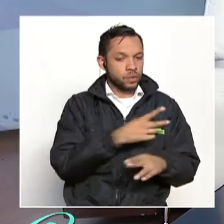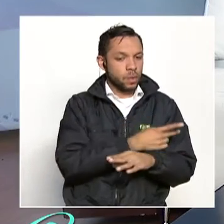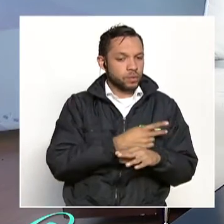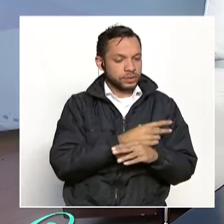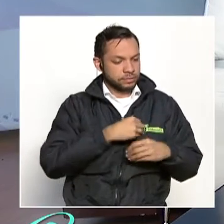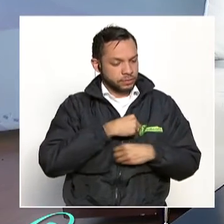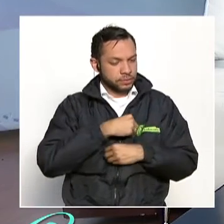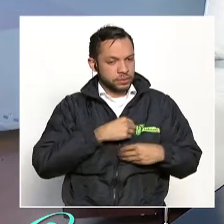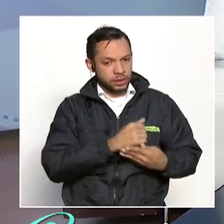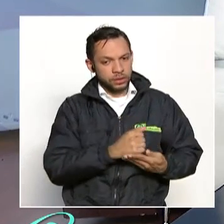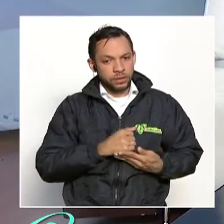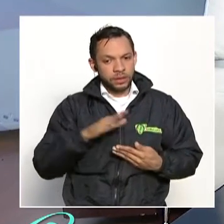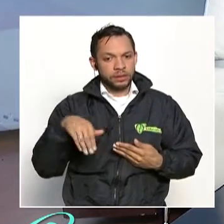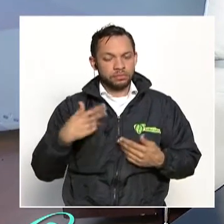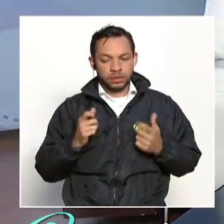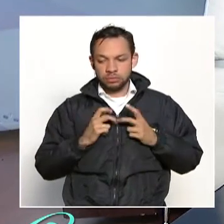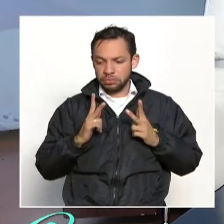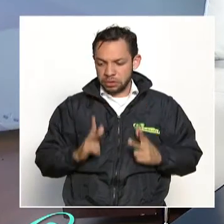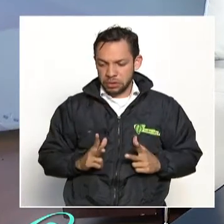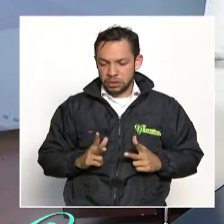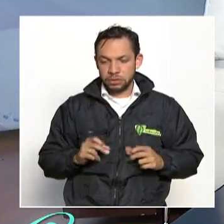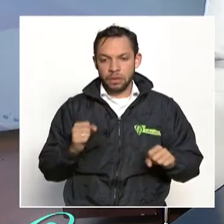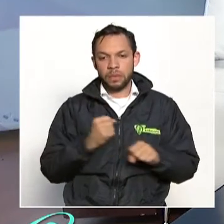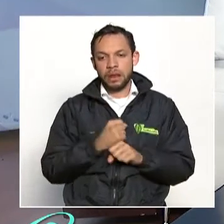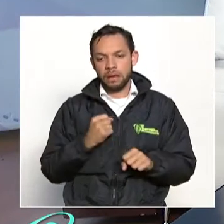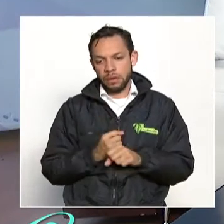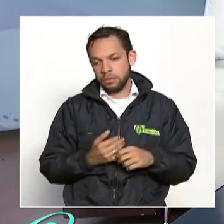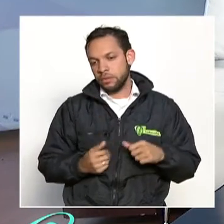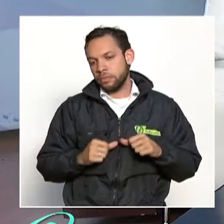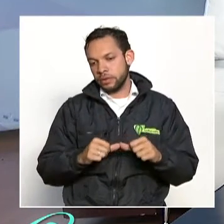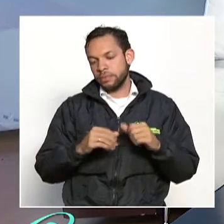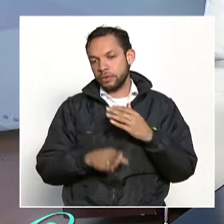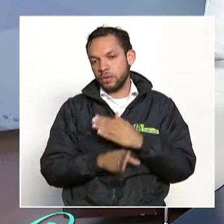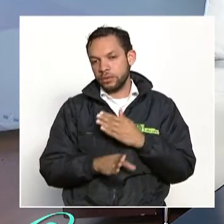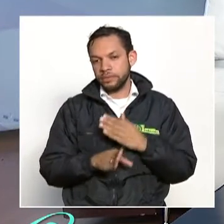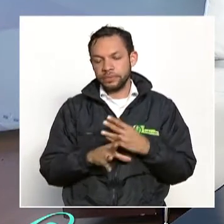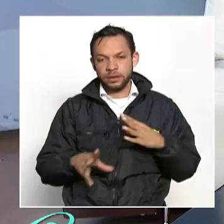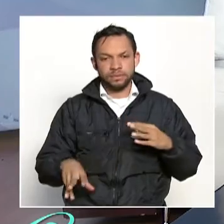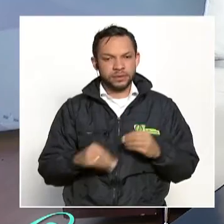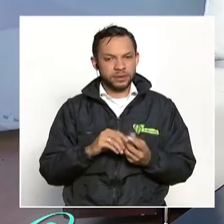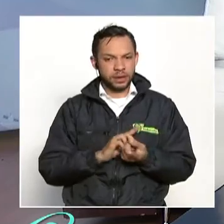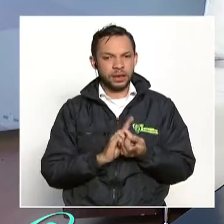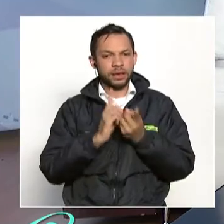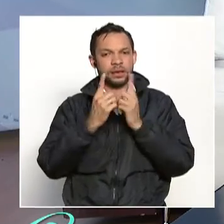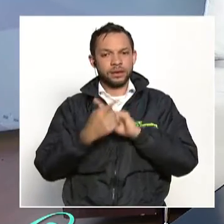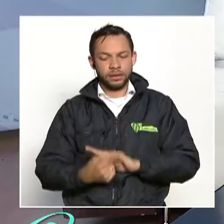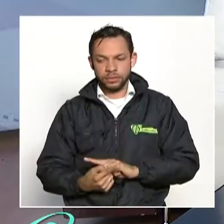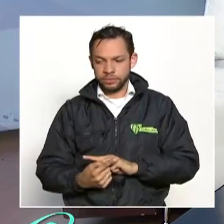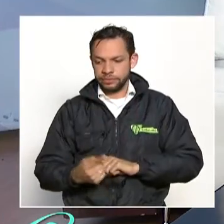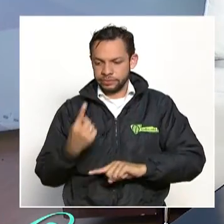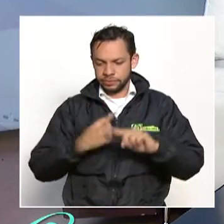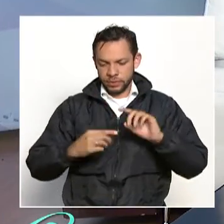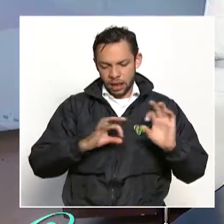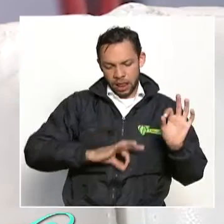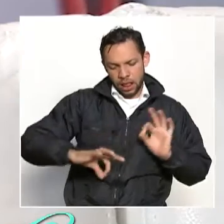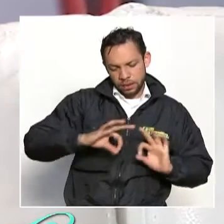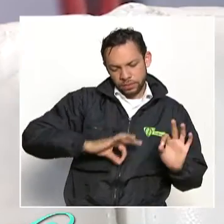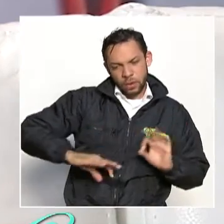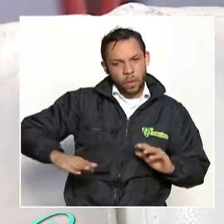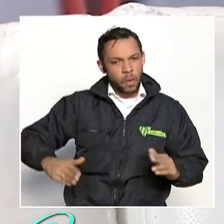esto. ¿En qué consiste ese conjunto de la limpieza hepática con recambio de flora intestinal más la limpieza hepática?